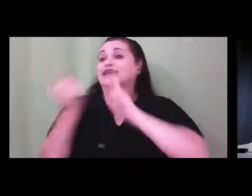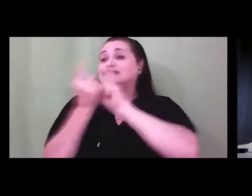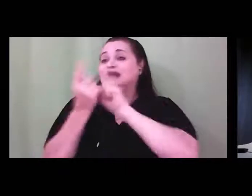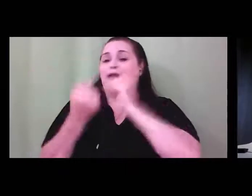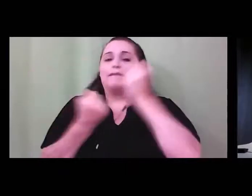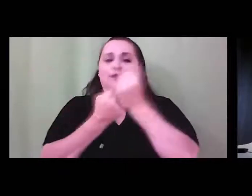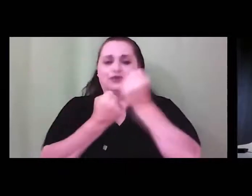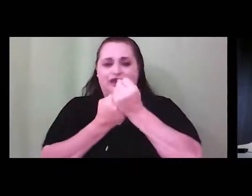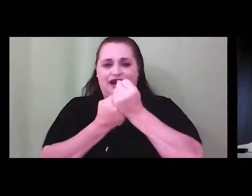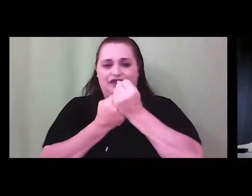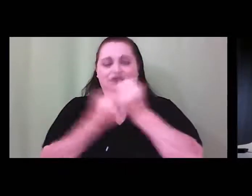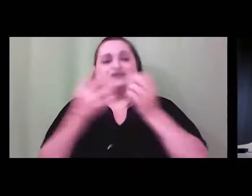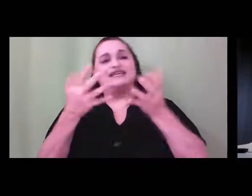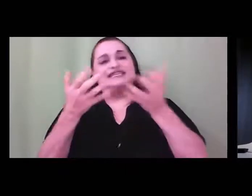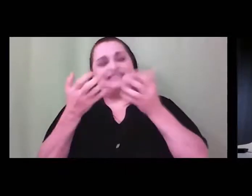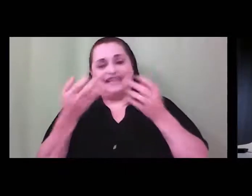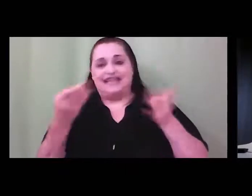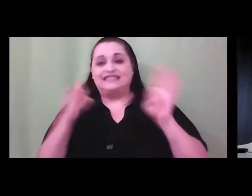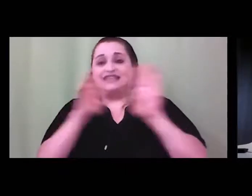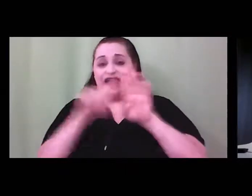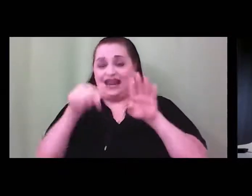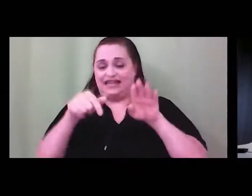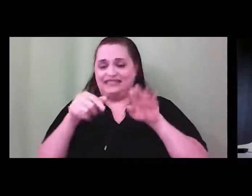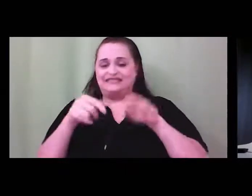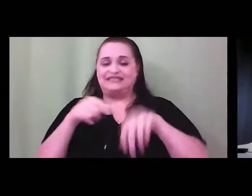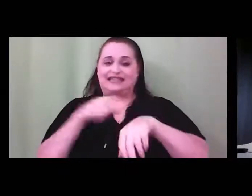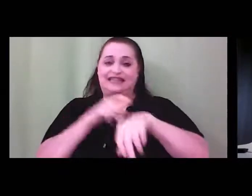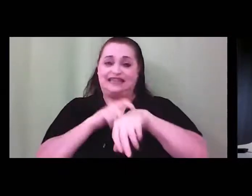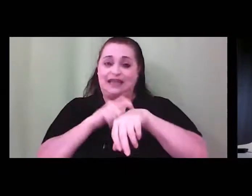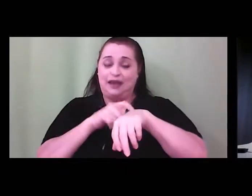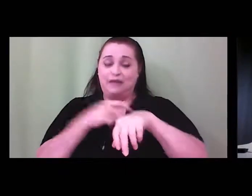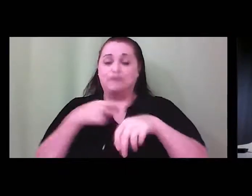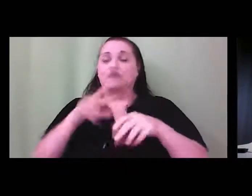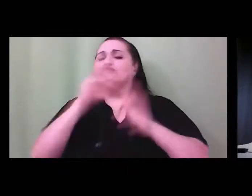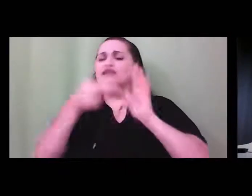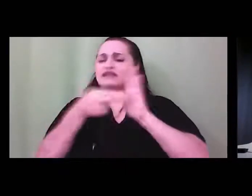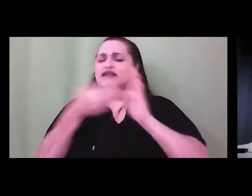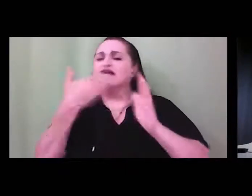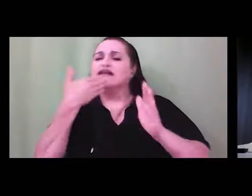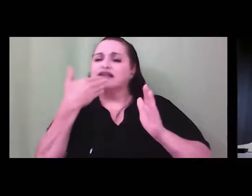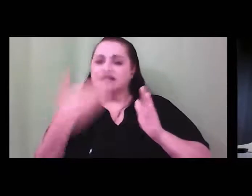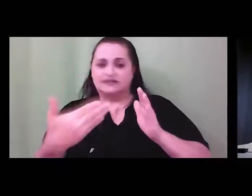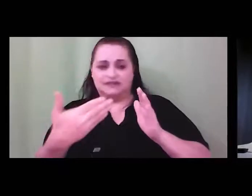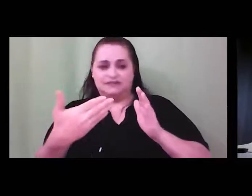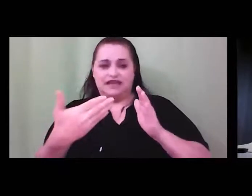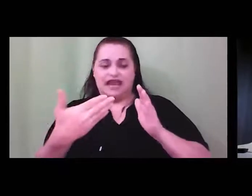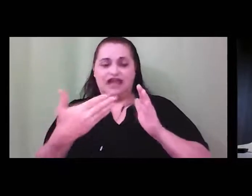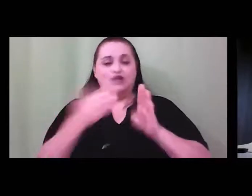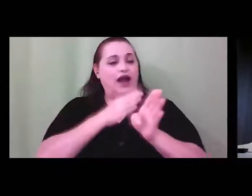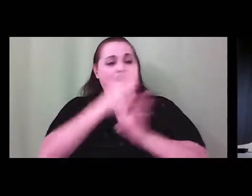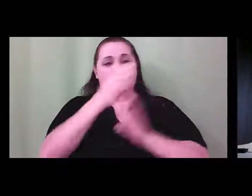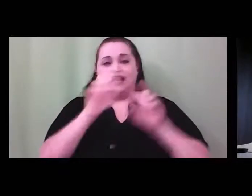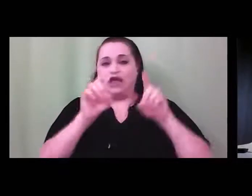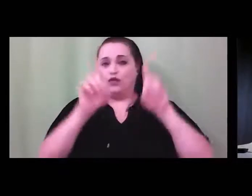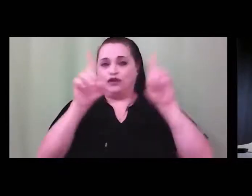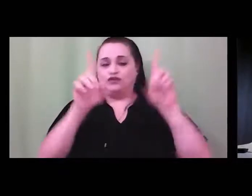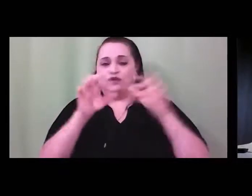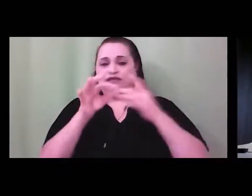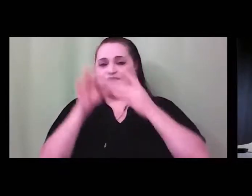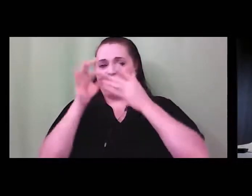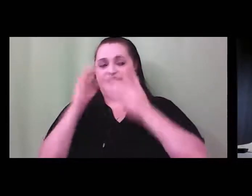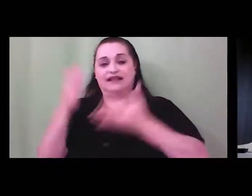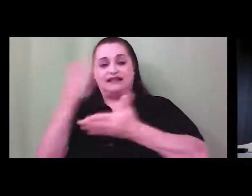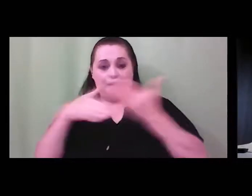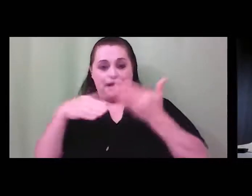apoyarnos. Quisiera cerrar este apartado, reiterarles el agradecimiento a la carrera de Educación Especial de